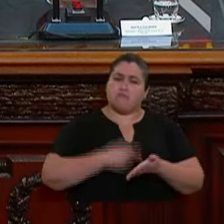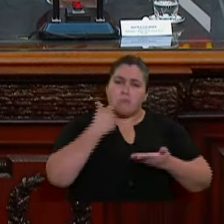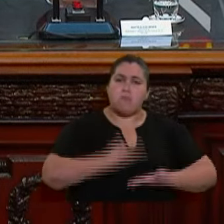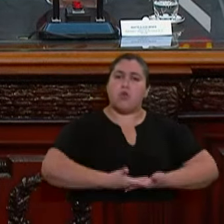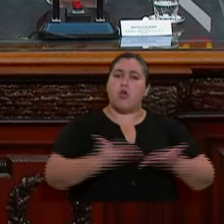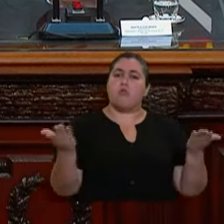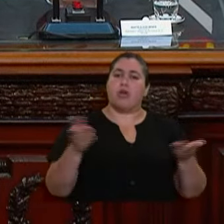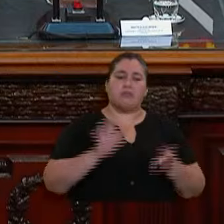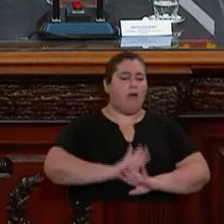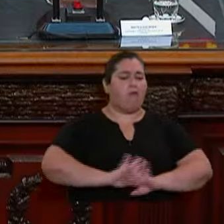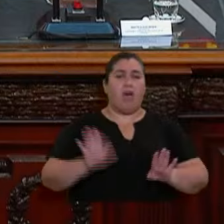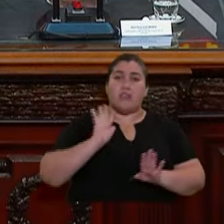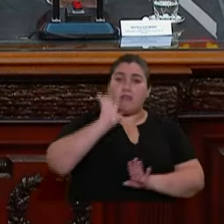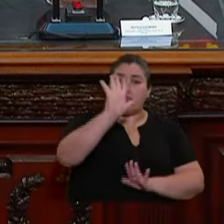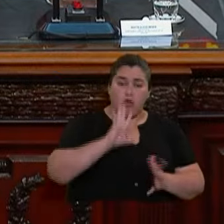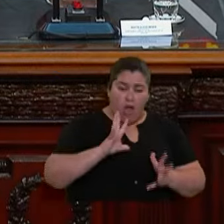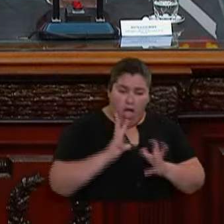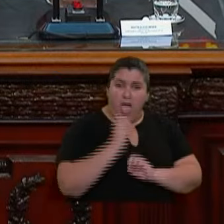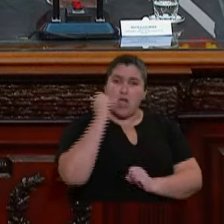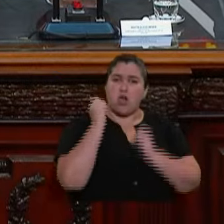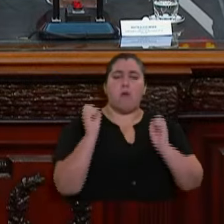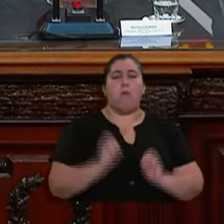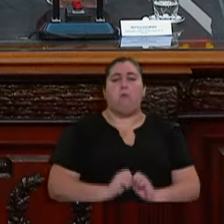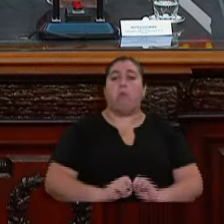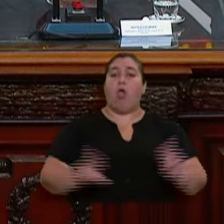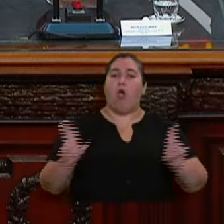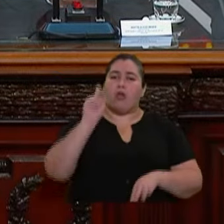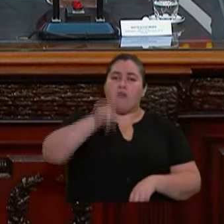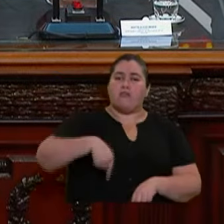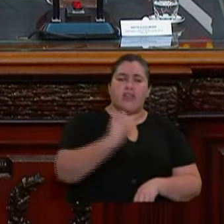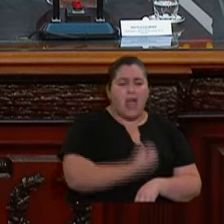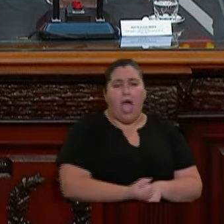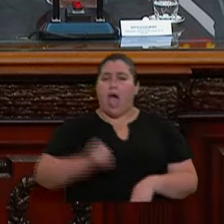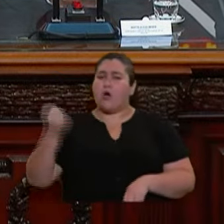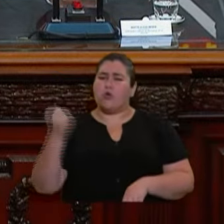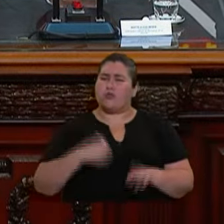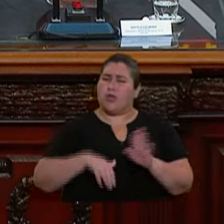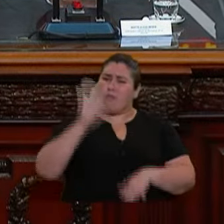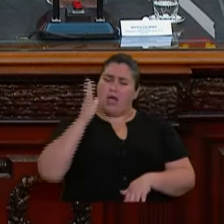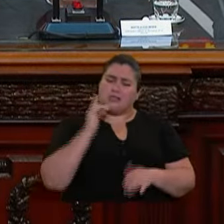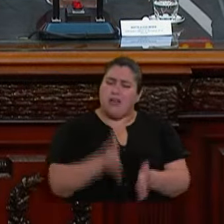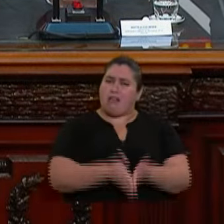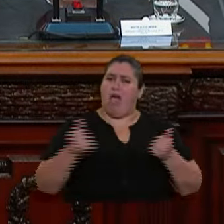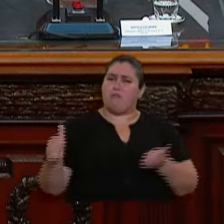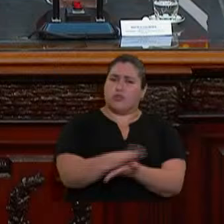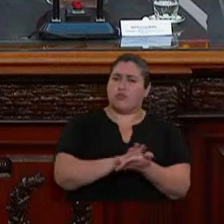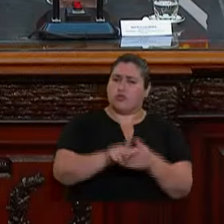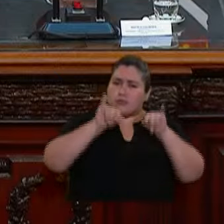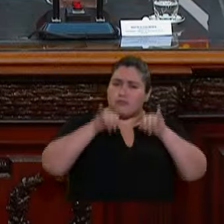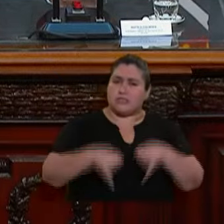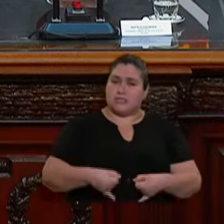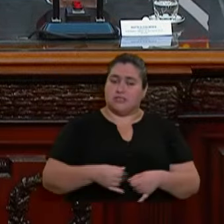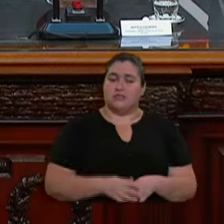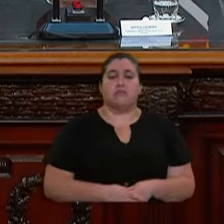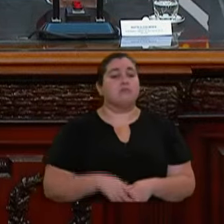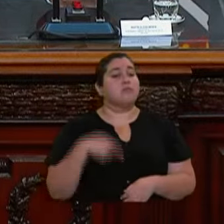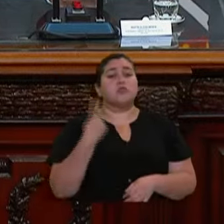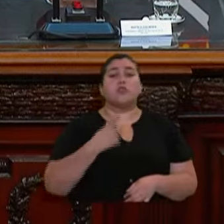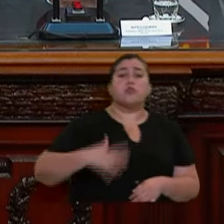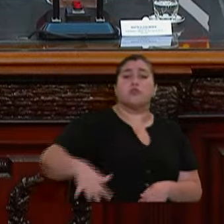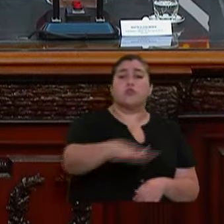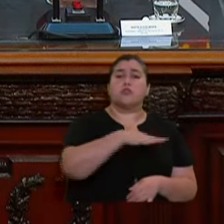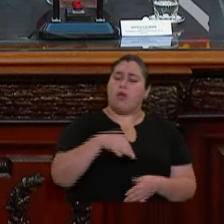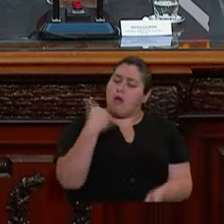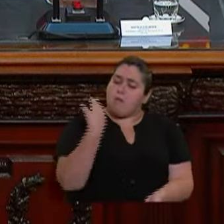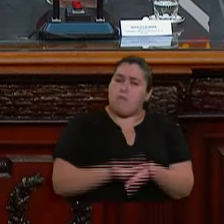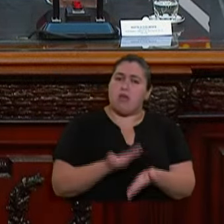evitar una catástrofe económica peor sería con un ajuste del gasto público brutal y rápido. Le planteamos a la sociedad